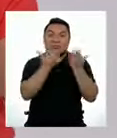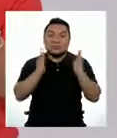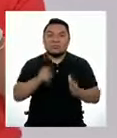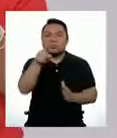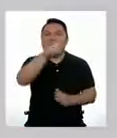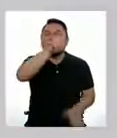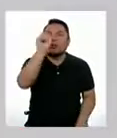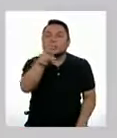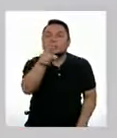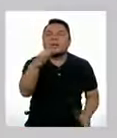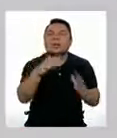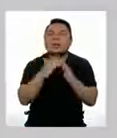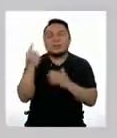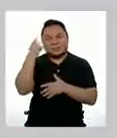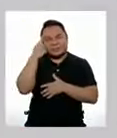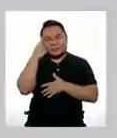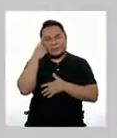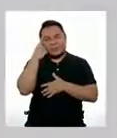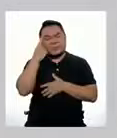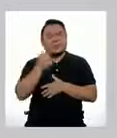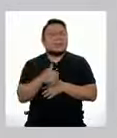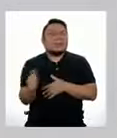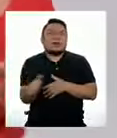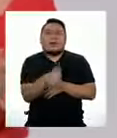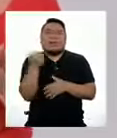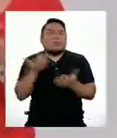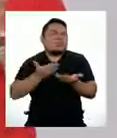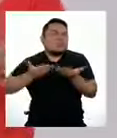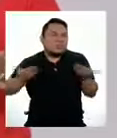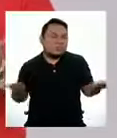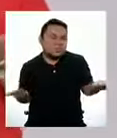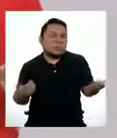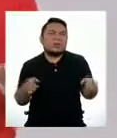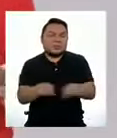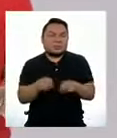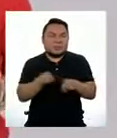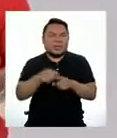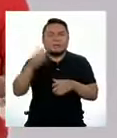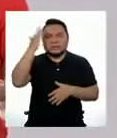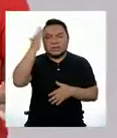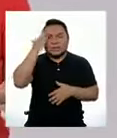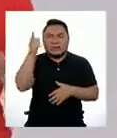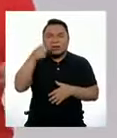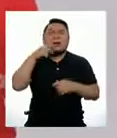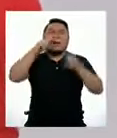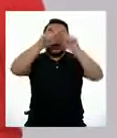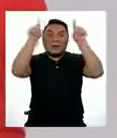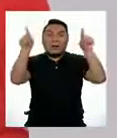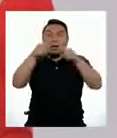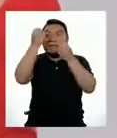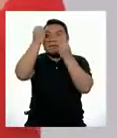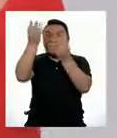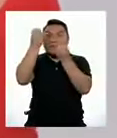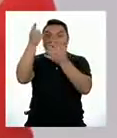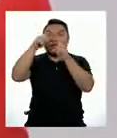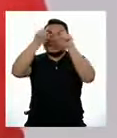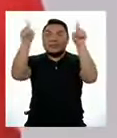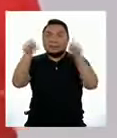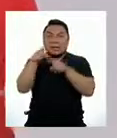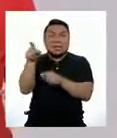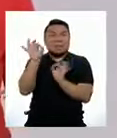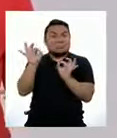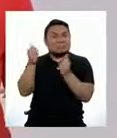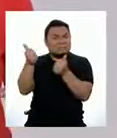estar preguntándose ¿en qué otras situaciones o contextos nos sirve saber leer y analizar este tipo de gráficos